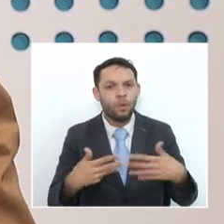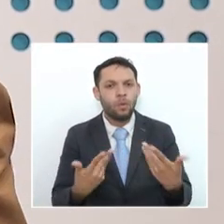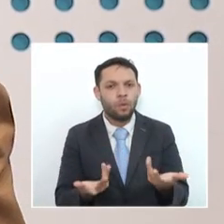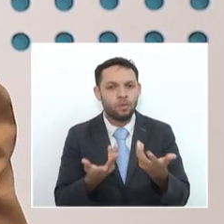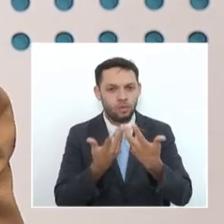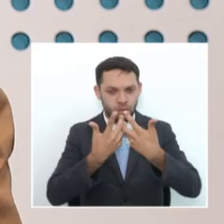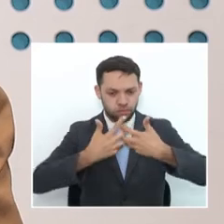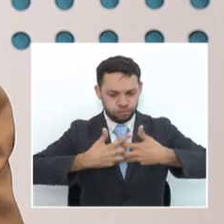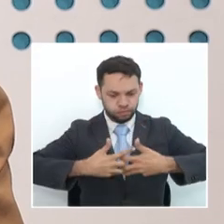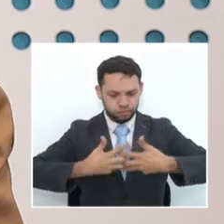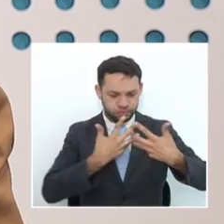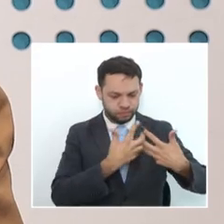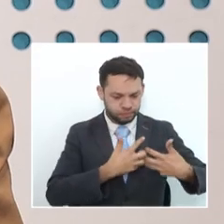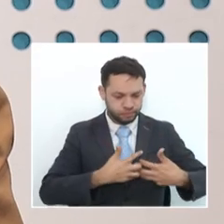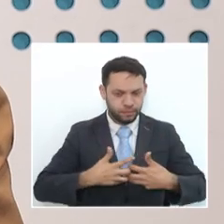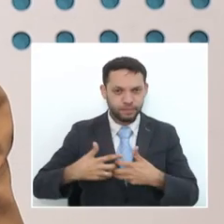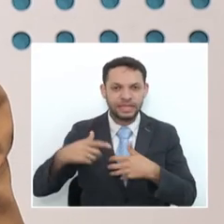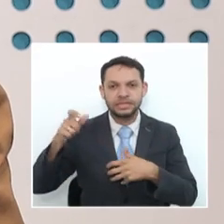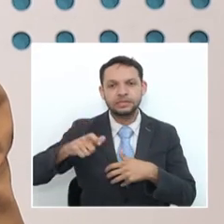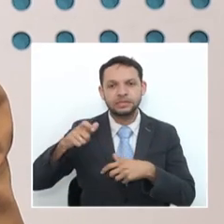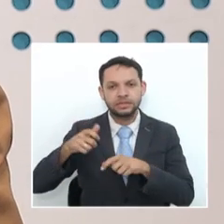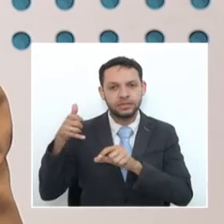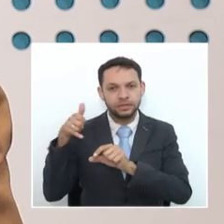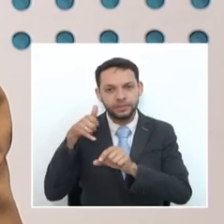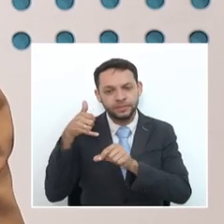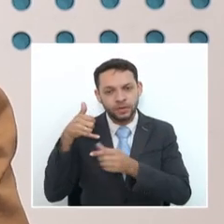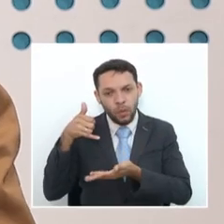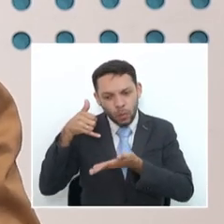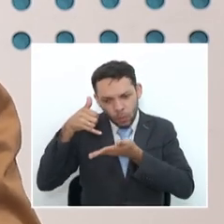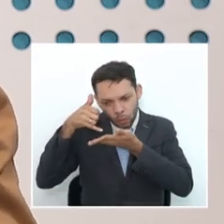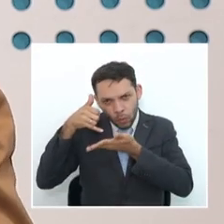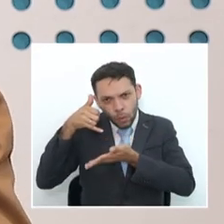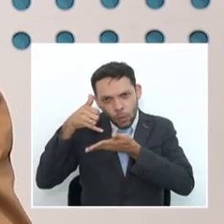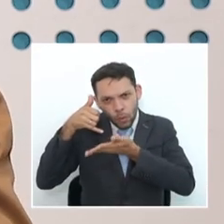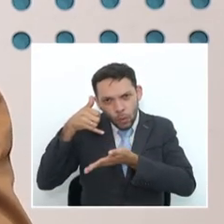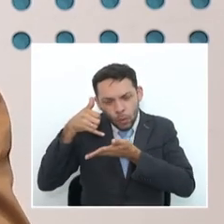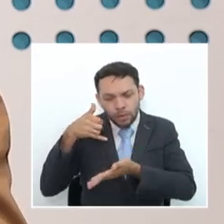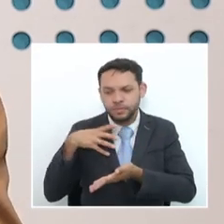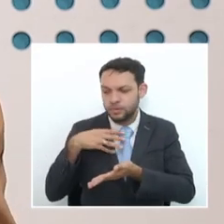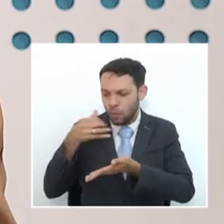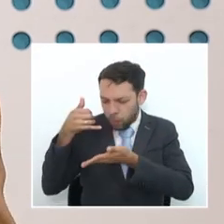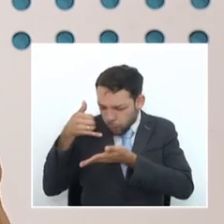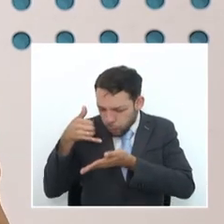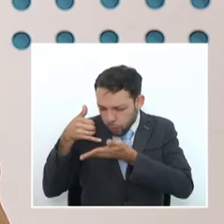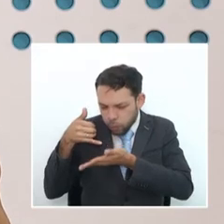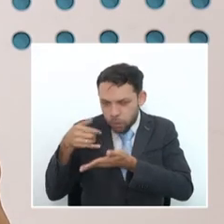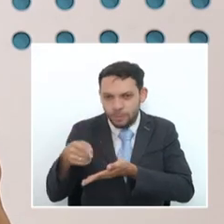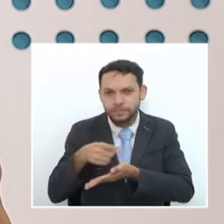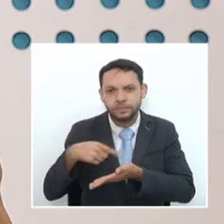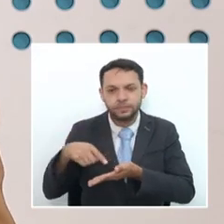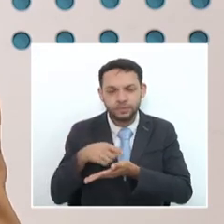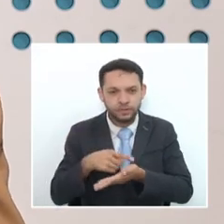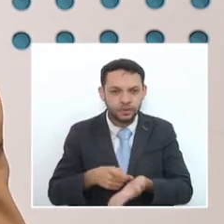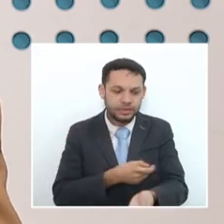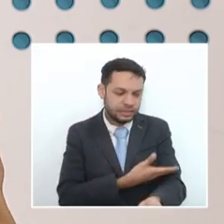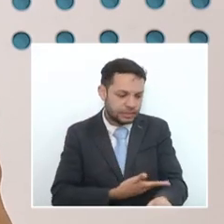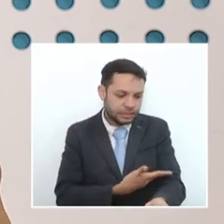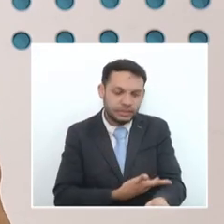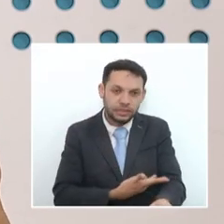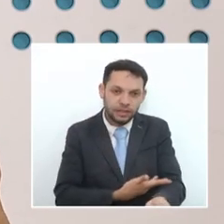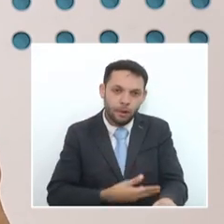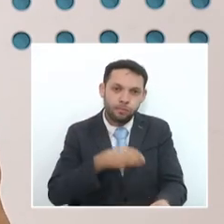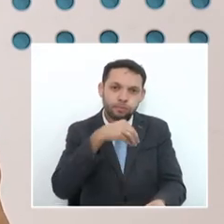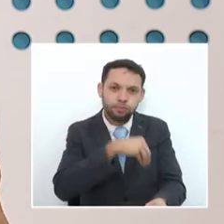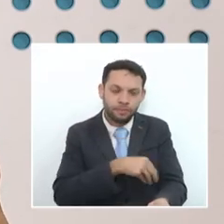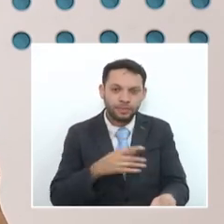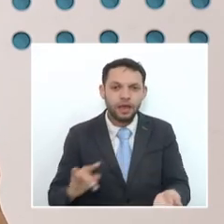a través de los exámenes de laboratorio. Y nosotros tenemos unos elementos que el cuerpo produce cuando